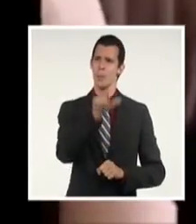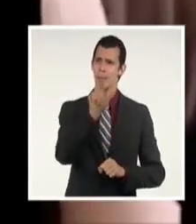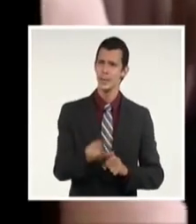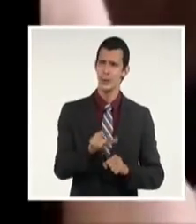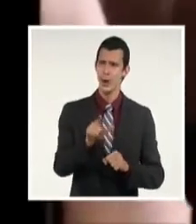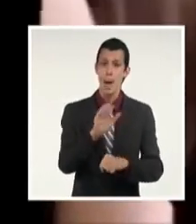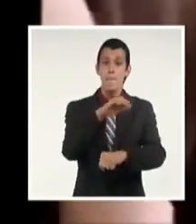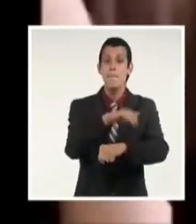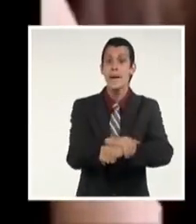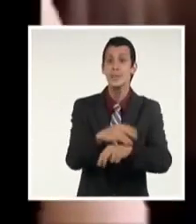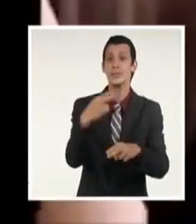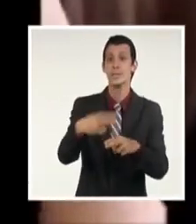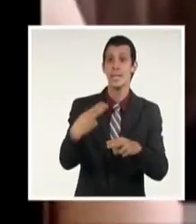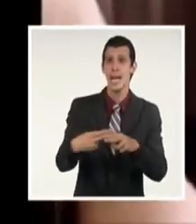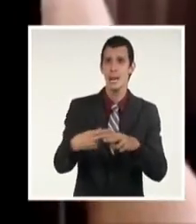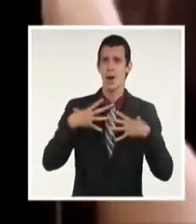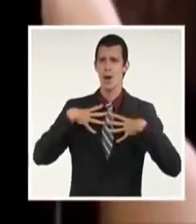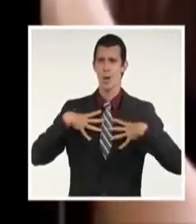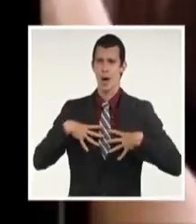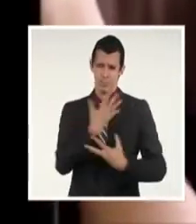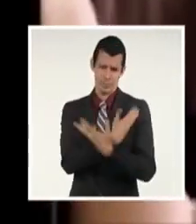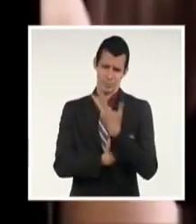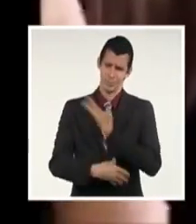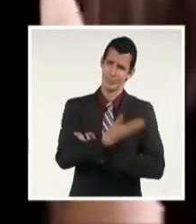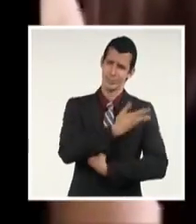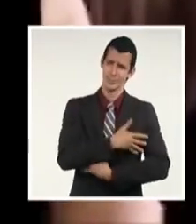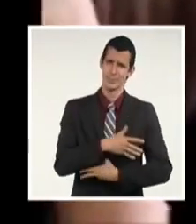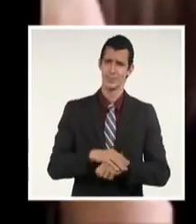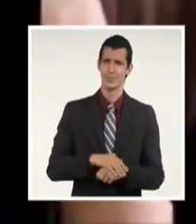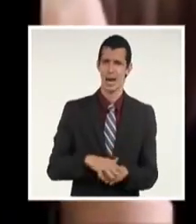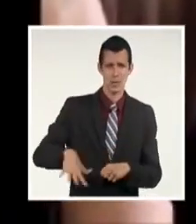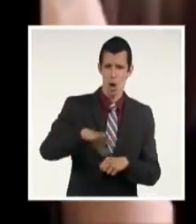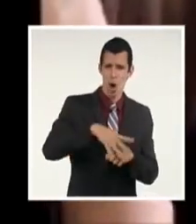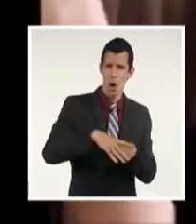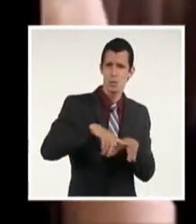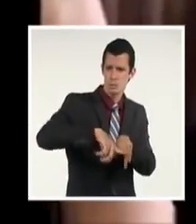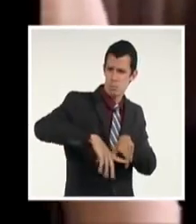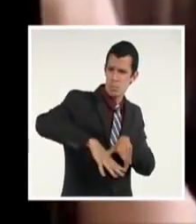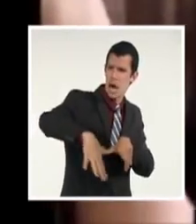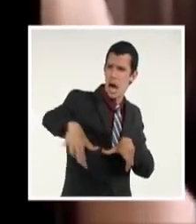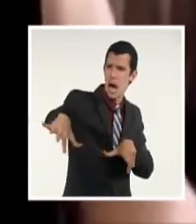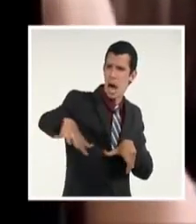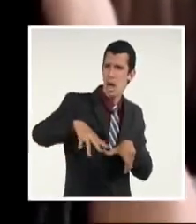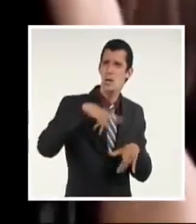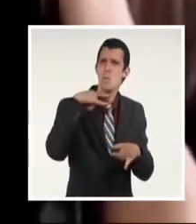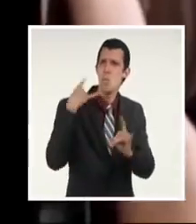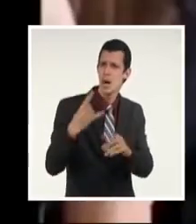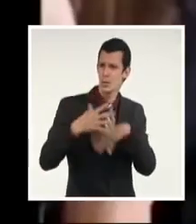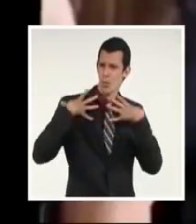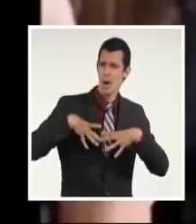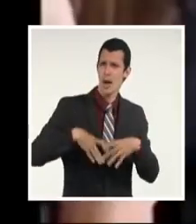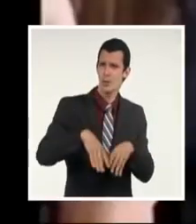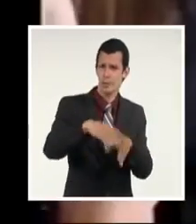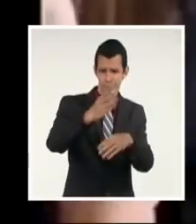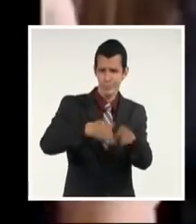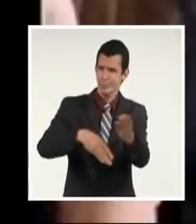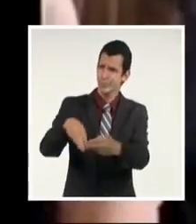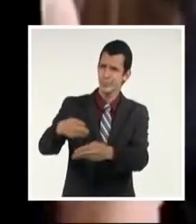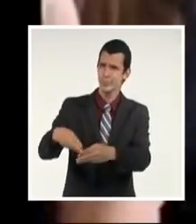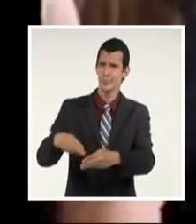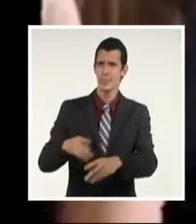cuerpos mutilados. Los ponen a todos en un pasillo ahí. Los ponen en un pasillo y le dicen,